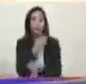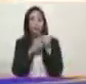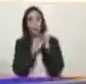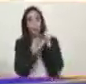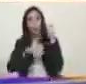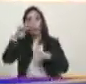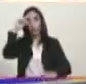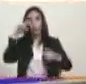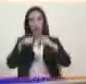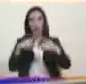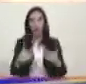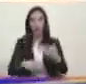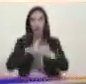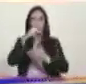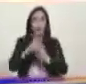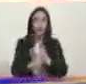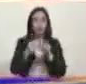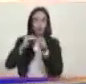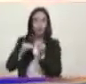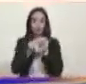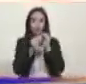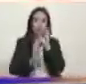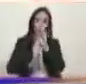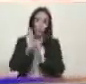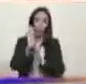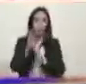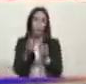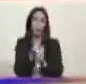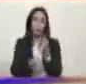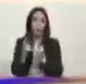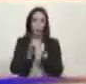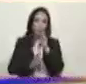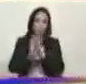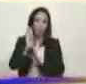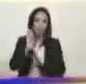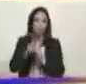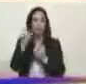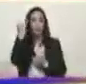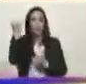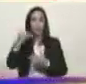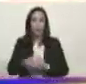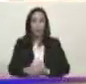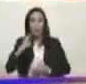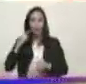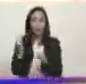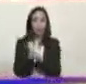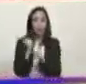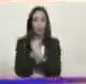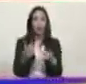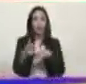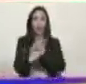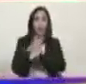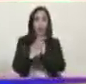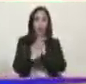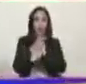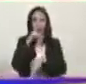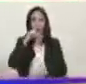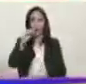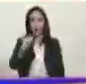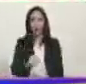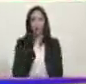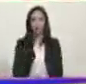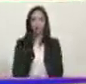el plan de recuperación, crecimiento y prosperidad económica que lleva a cabo el jefe de Estado Nicolás. Un gran